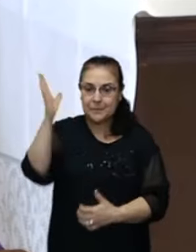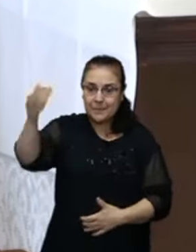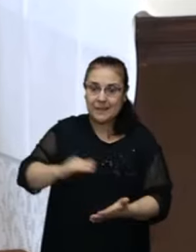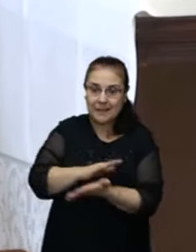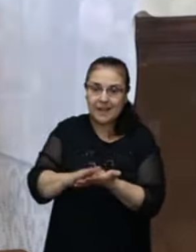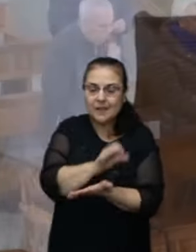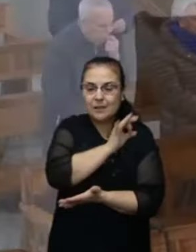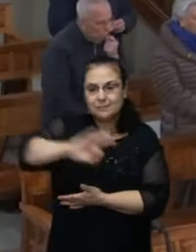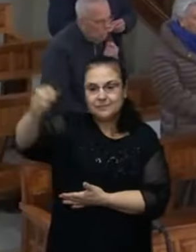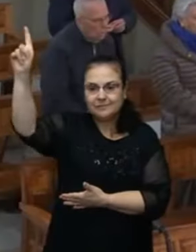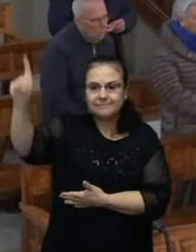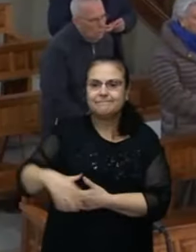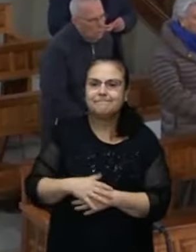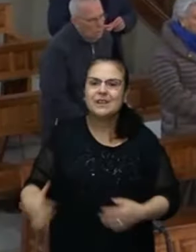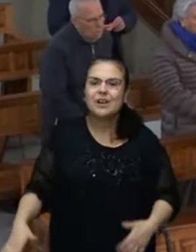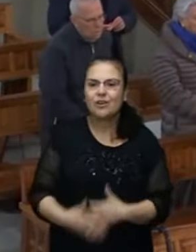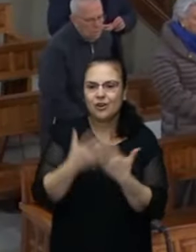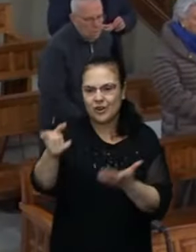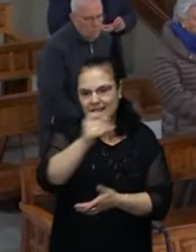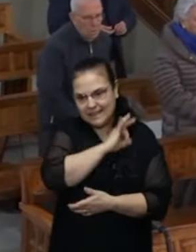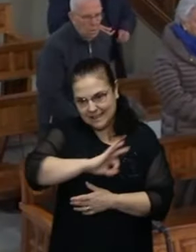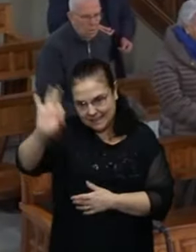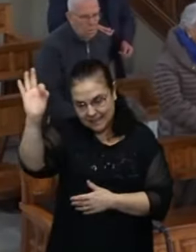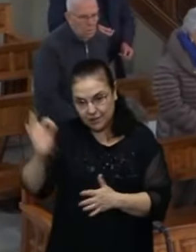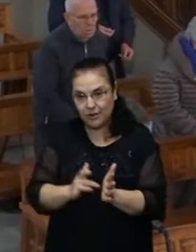Palabra del Señor.